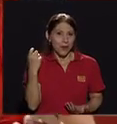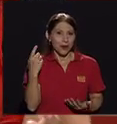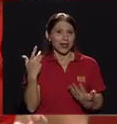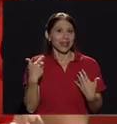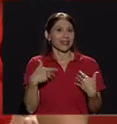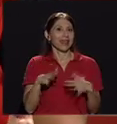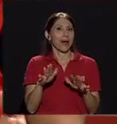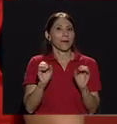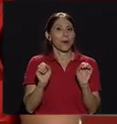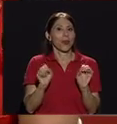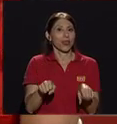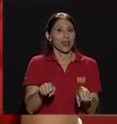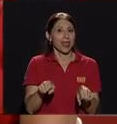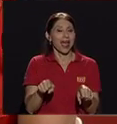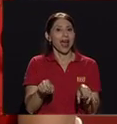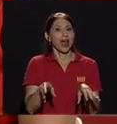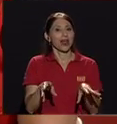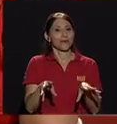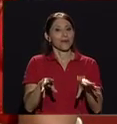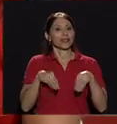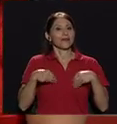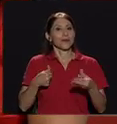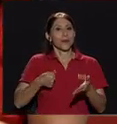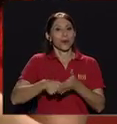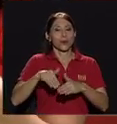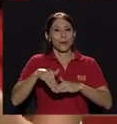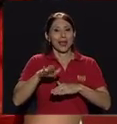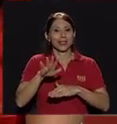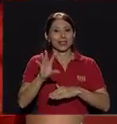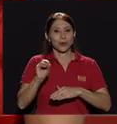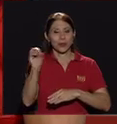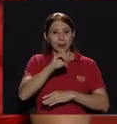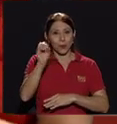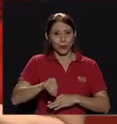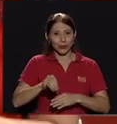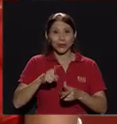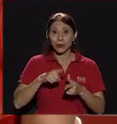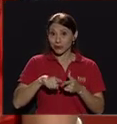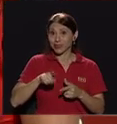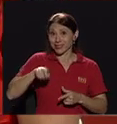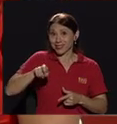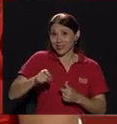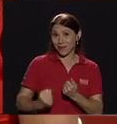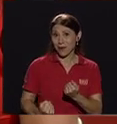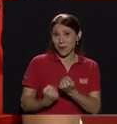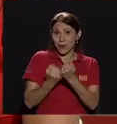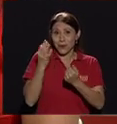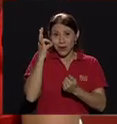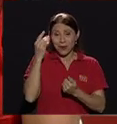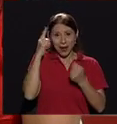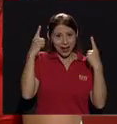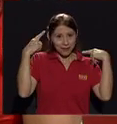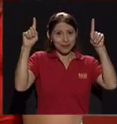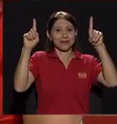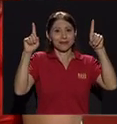del 50%, ¿verdad? Entonces ocupaba ese apoyo para llegar.